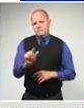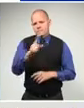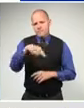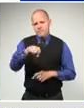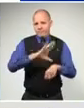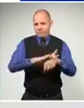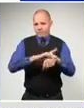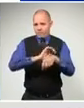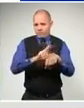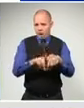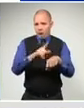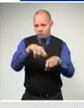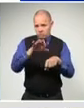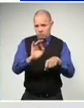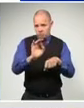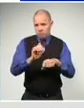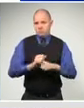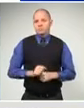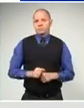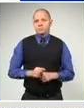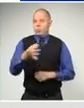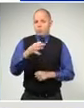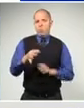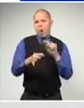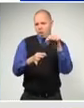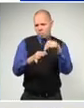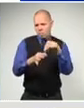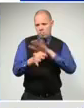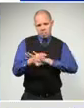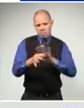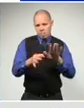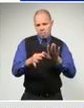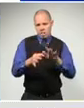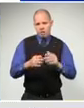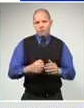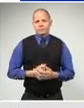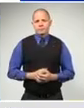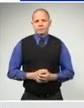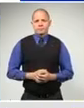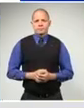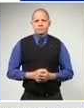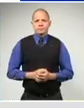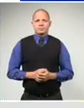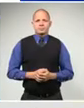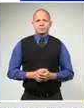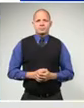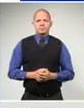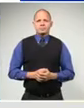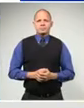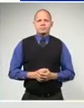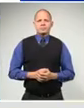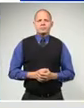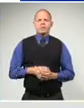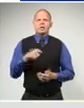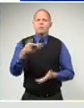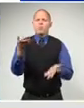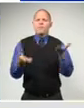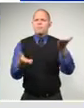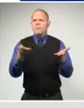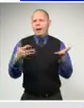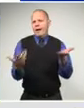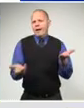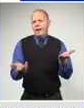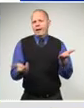en este territorio, en este municipio. Eso da una tasa de incidencia de